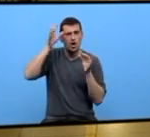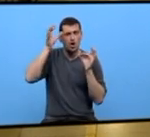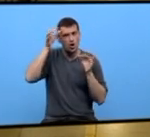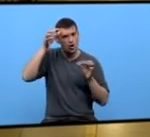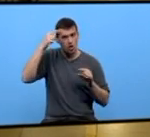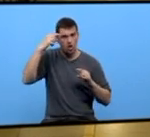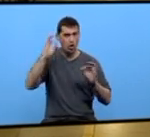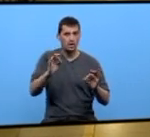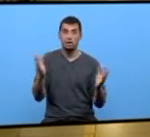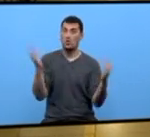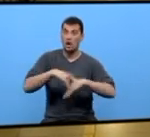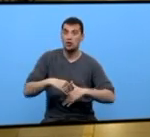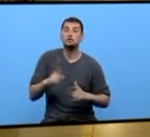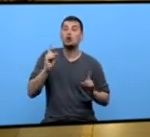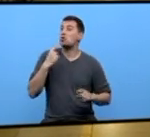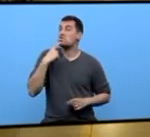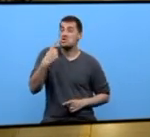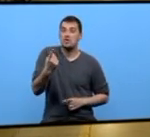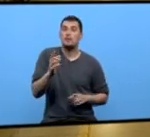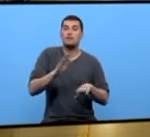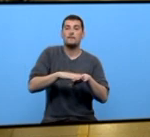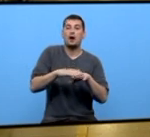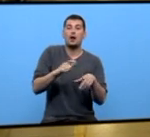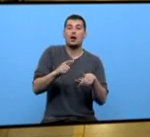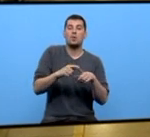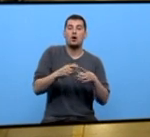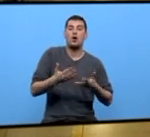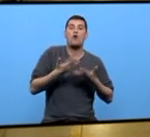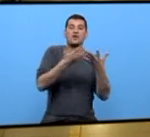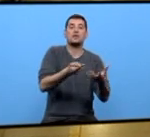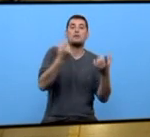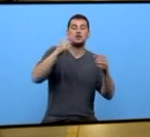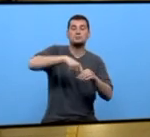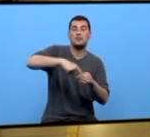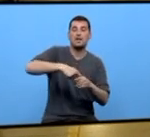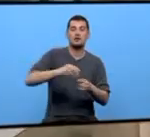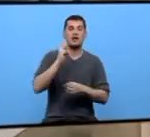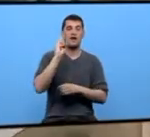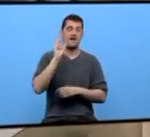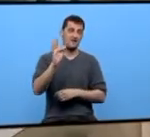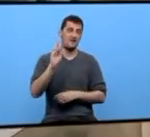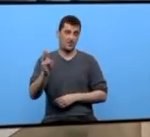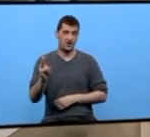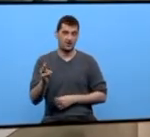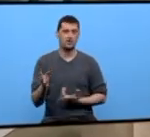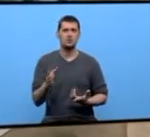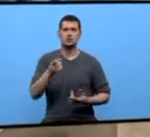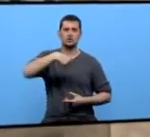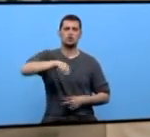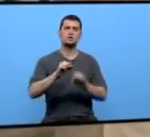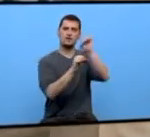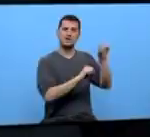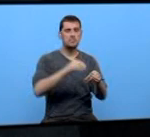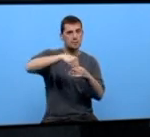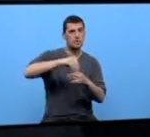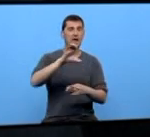razonamento. Somente se di que é para incrementar a oferta de plazas de formación profesional. Porque defenden a convivencia de ambas